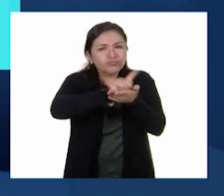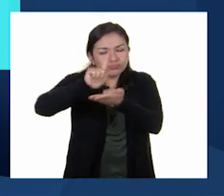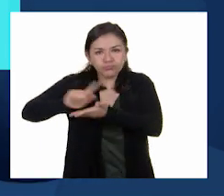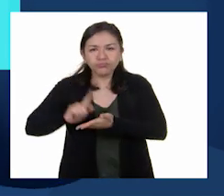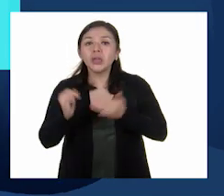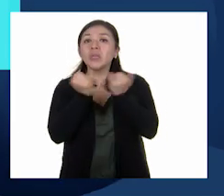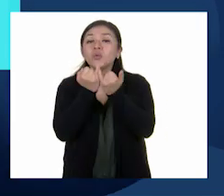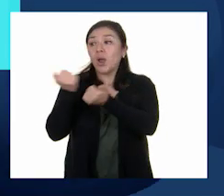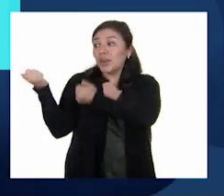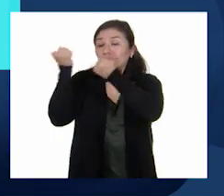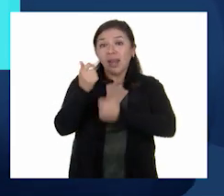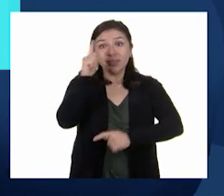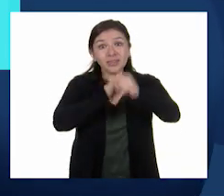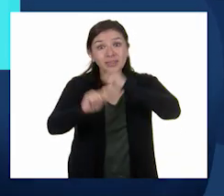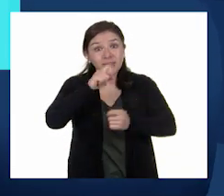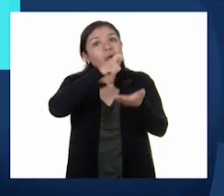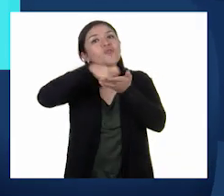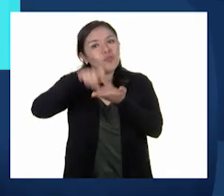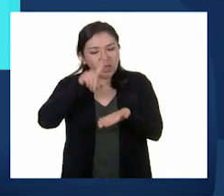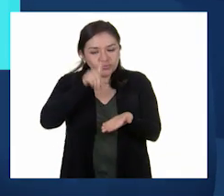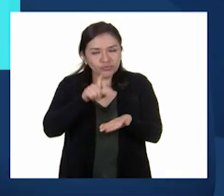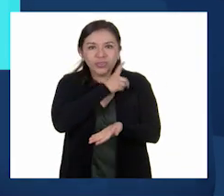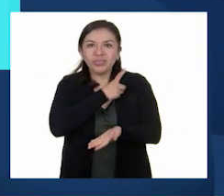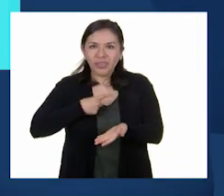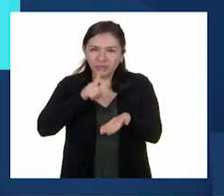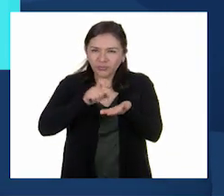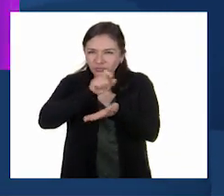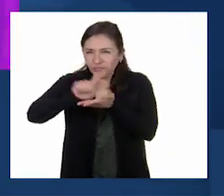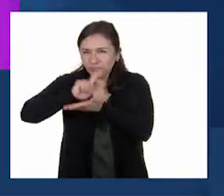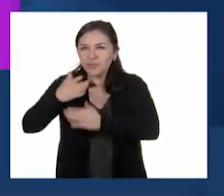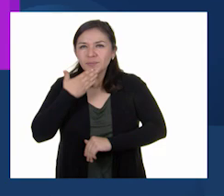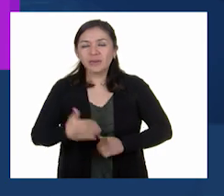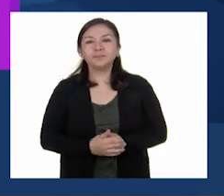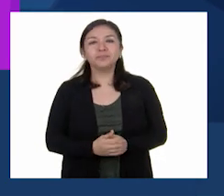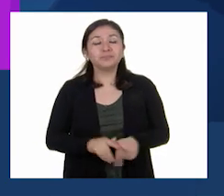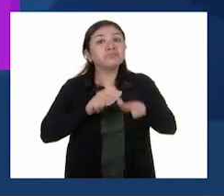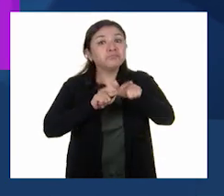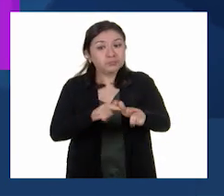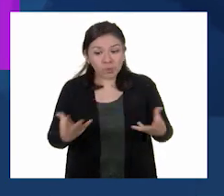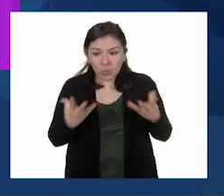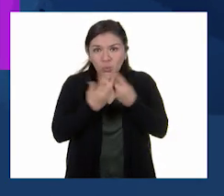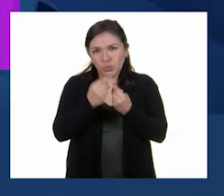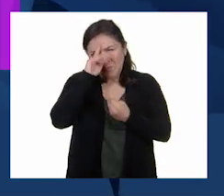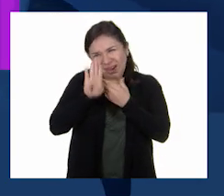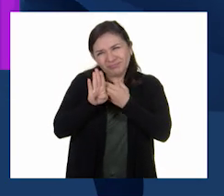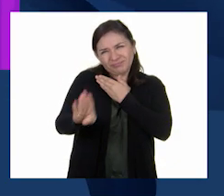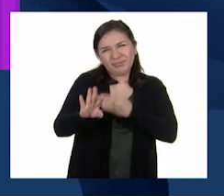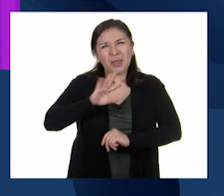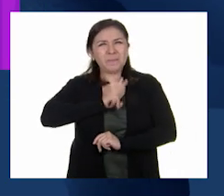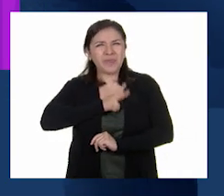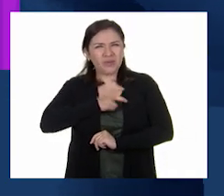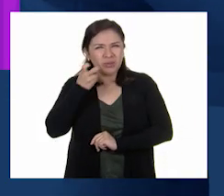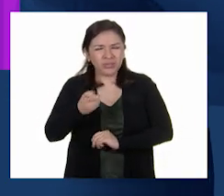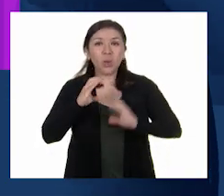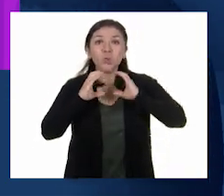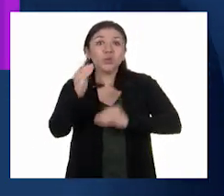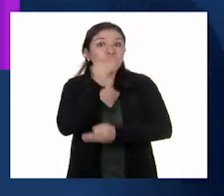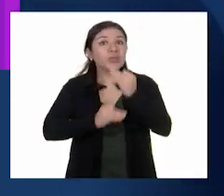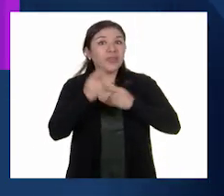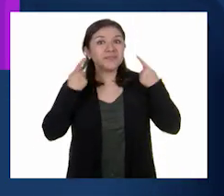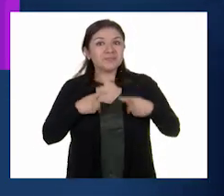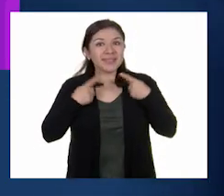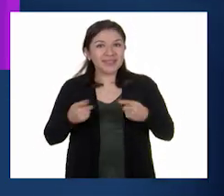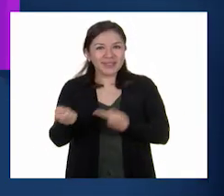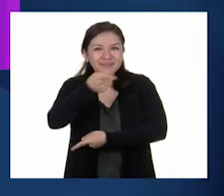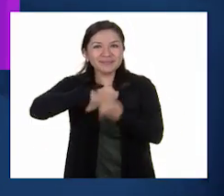las cosas que compres en la tienda o en el supermercado. Sigamos luchando juntos contra este virus, cuidándonos los